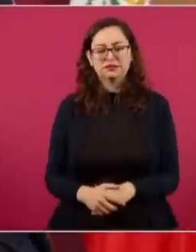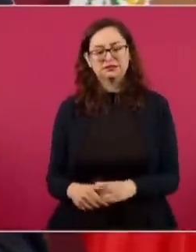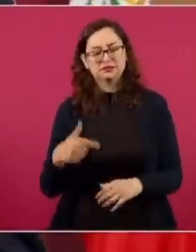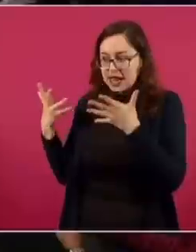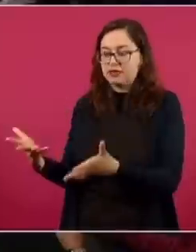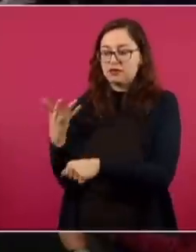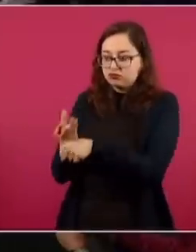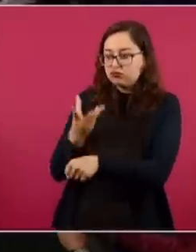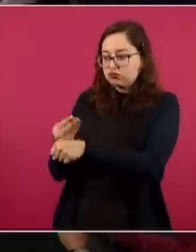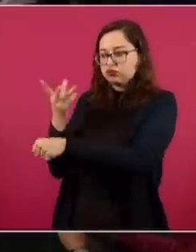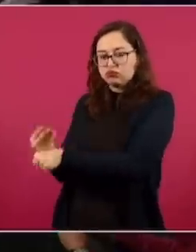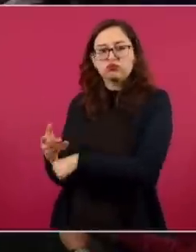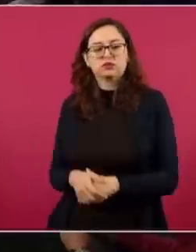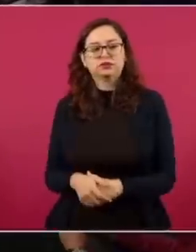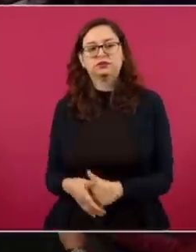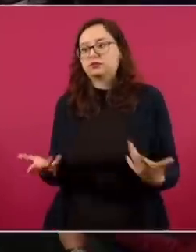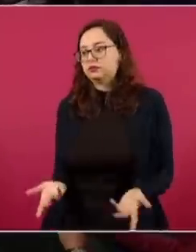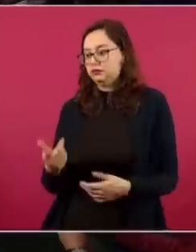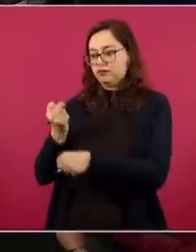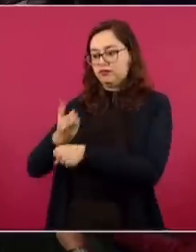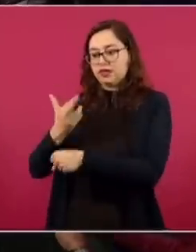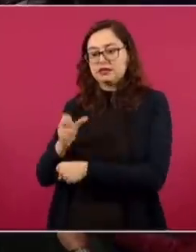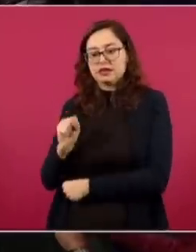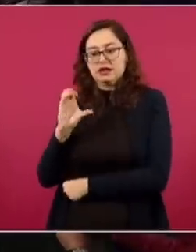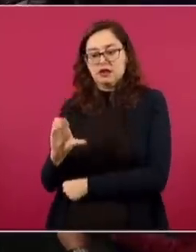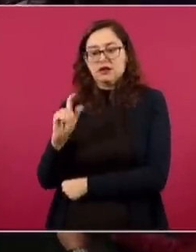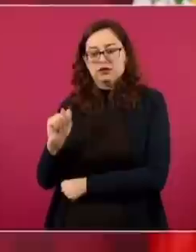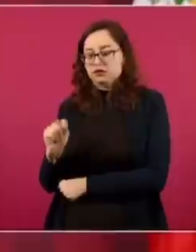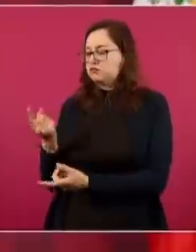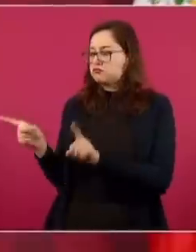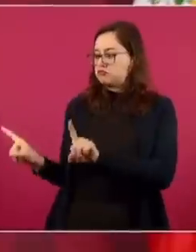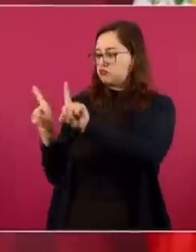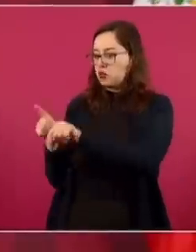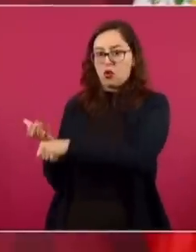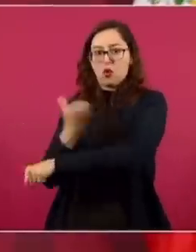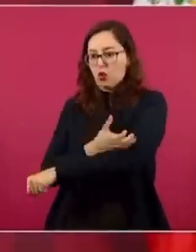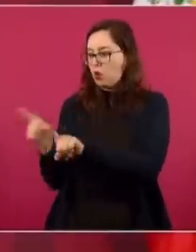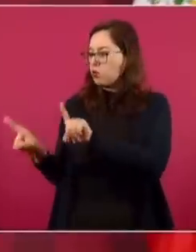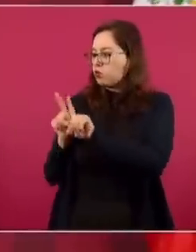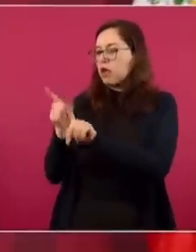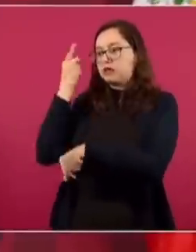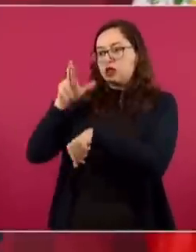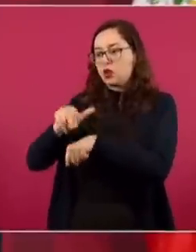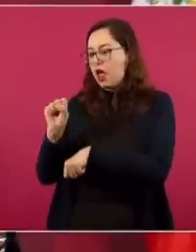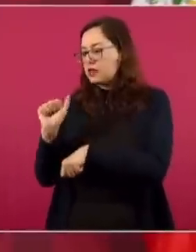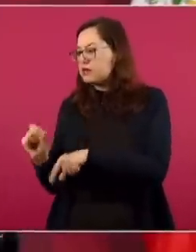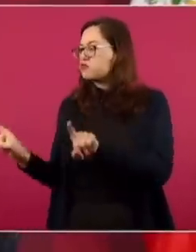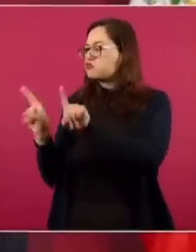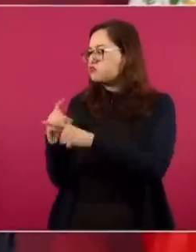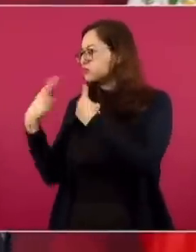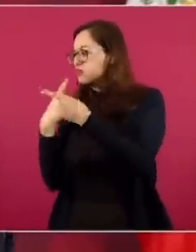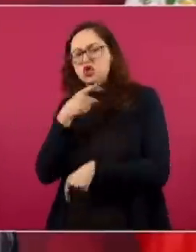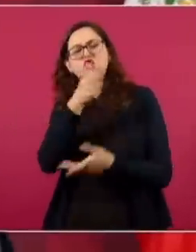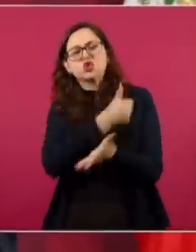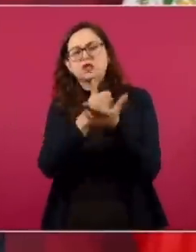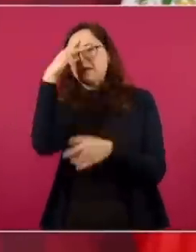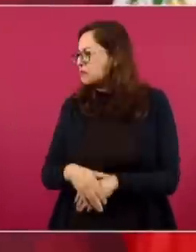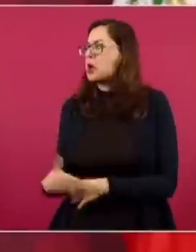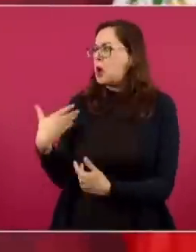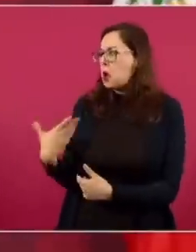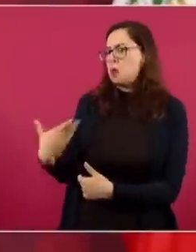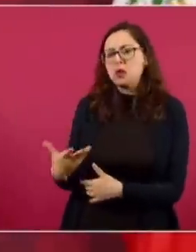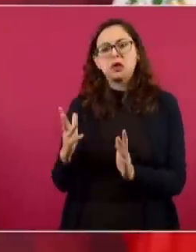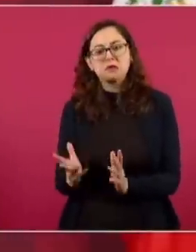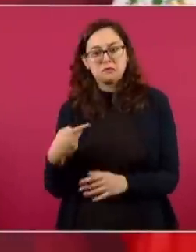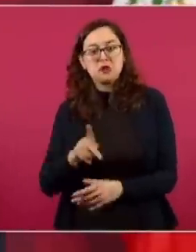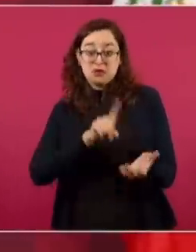antes. Estuve con el secretario de Comunicaciones, con el subsecretario de Comunicaciones, con el director de ASA, y estuvimos hablando del aeropuerto de la Ciudad de México,